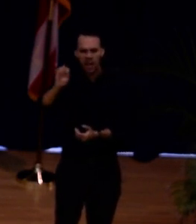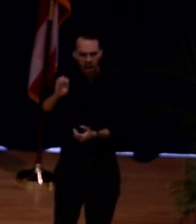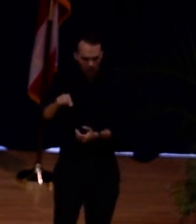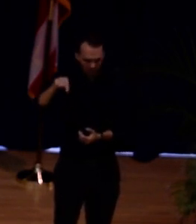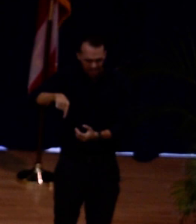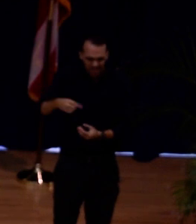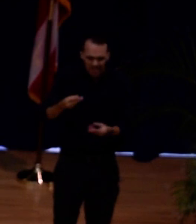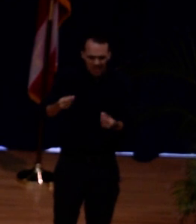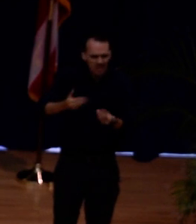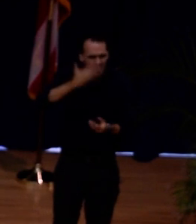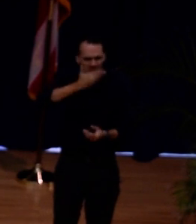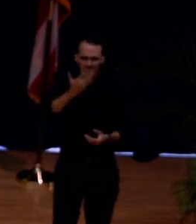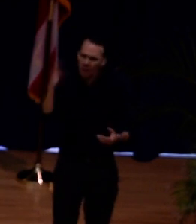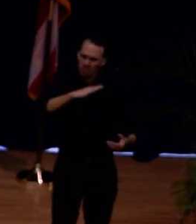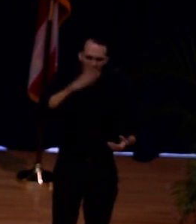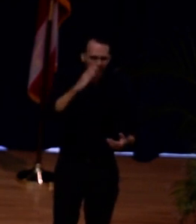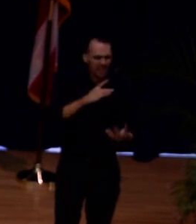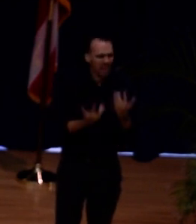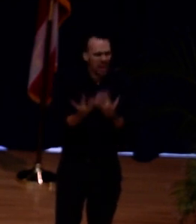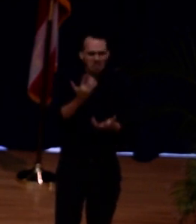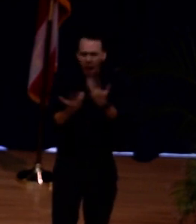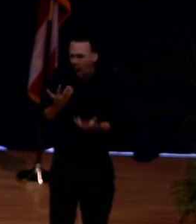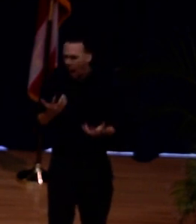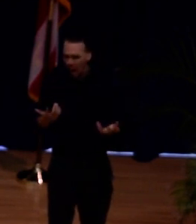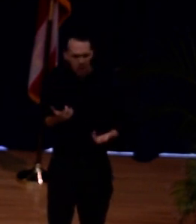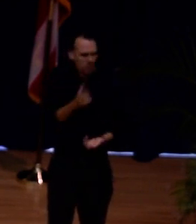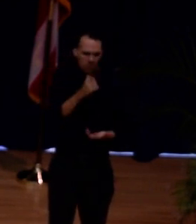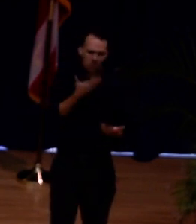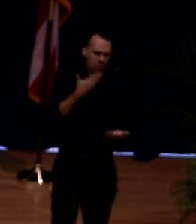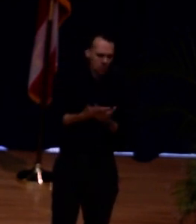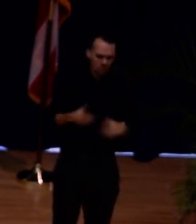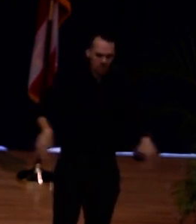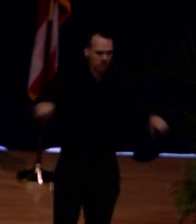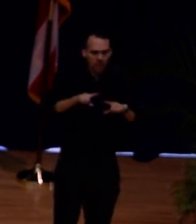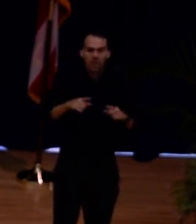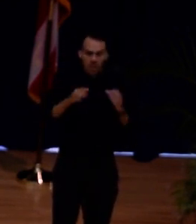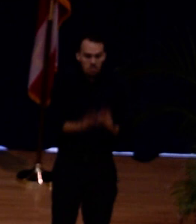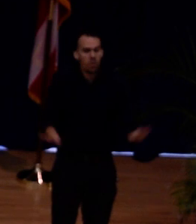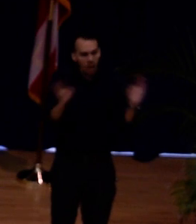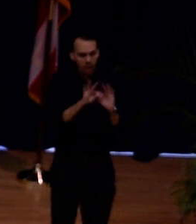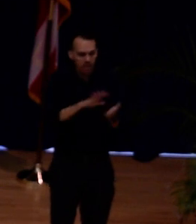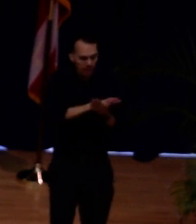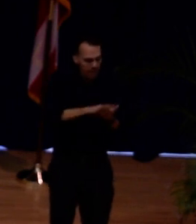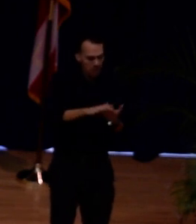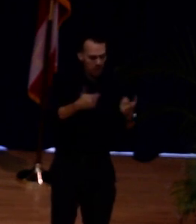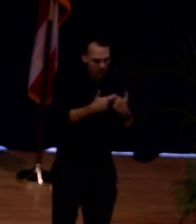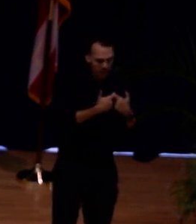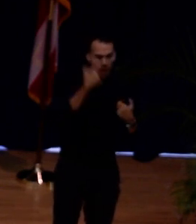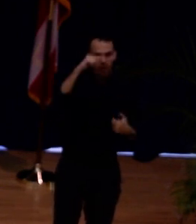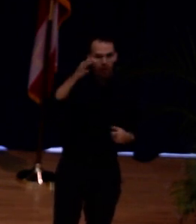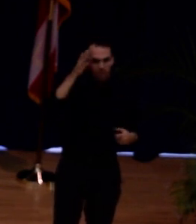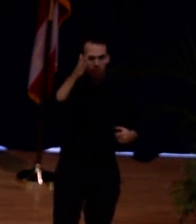La descentralización de la generación en Puerto Rico es clave para el futuro que queremos